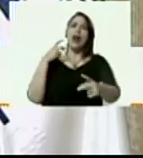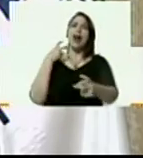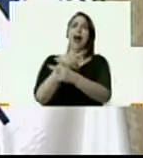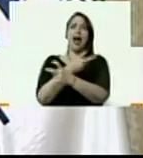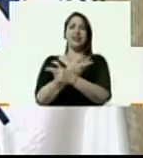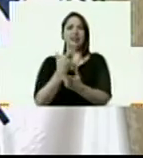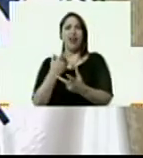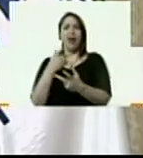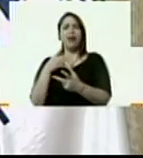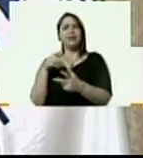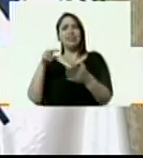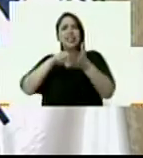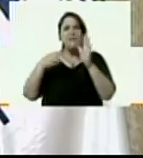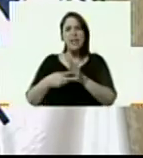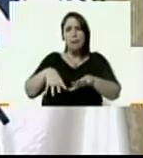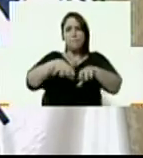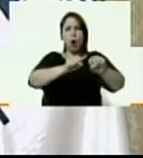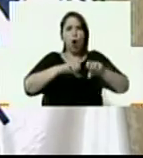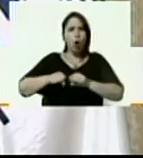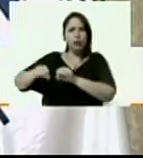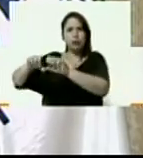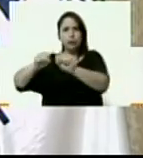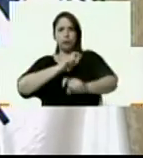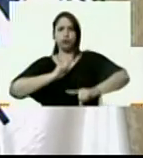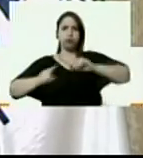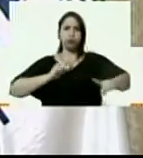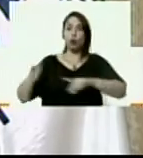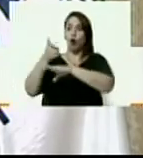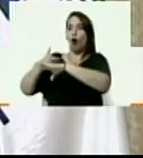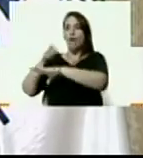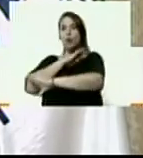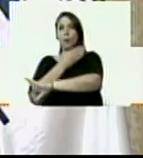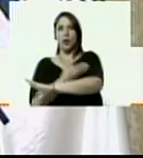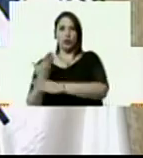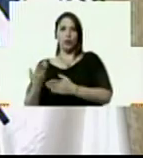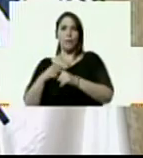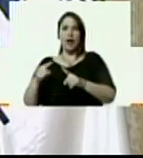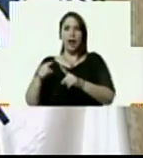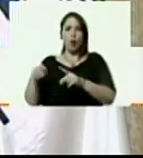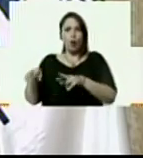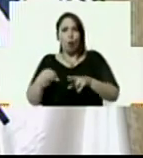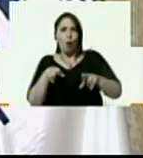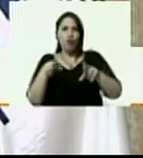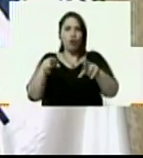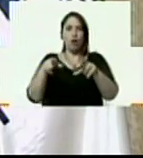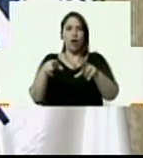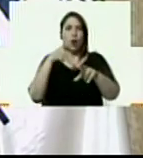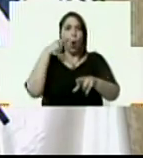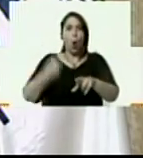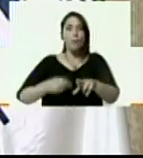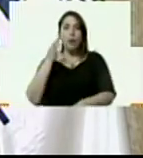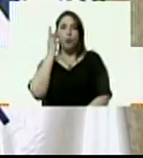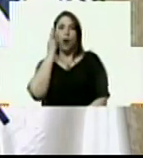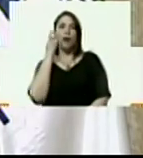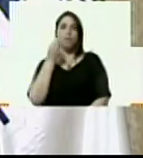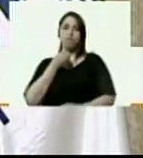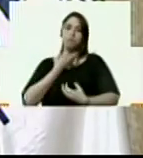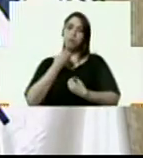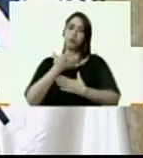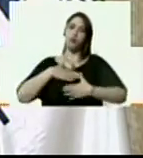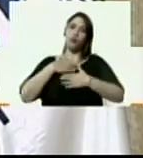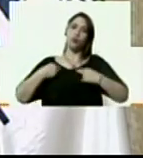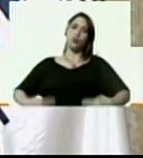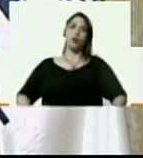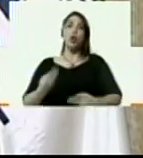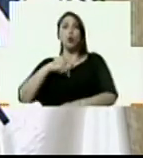la imposición el dominio de estos gobiernos poderosos para controlar a los hombres a las mujeres de bien a la humanidad